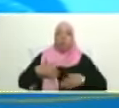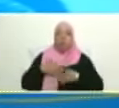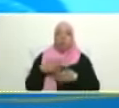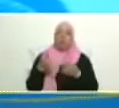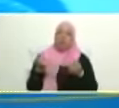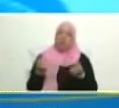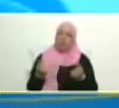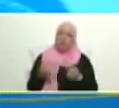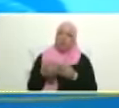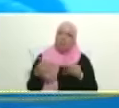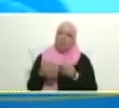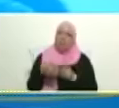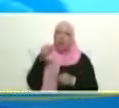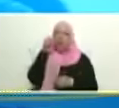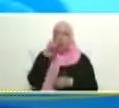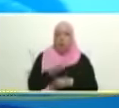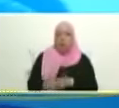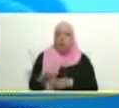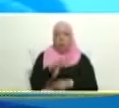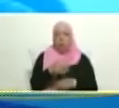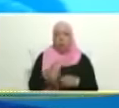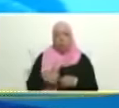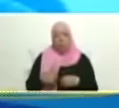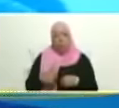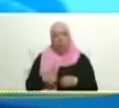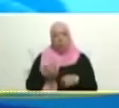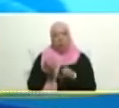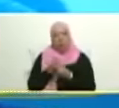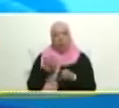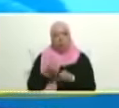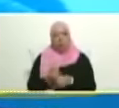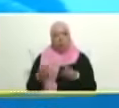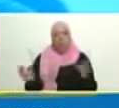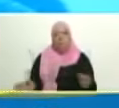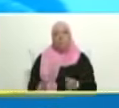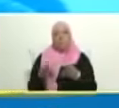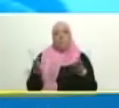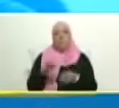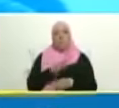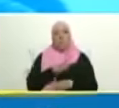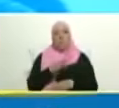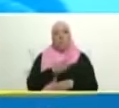económicas de nuestro país, con esfuerzo propio, con pulmón propio.